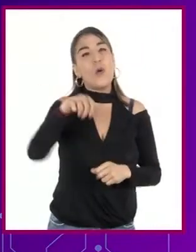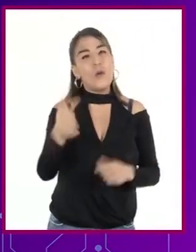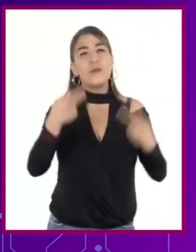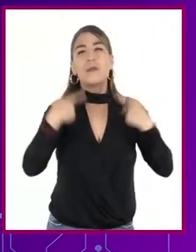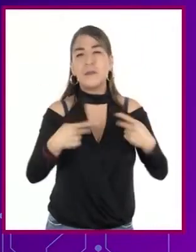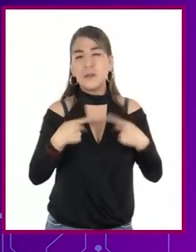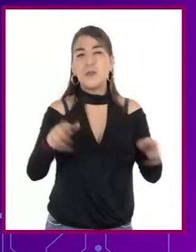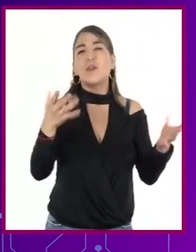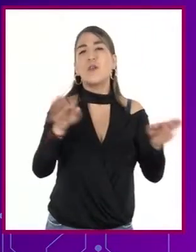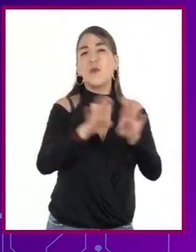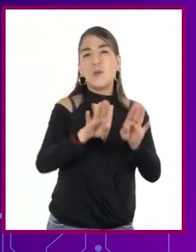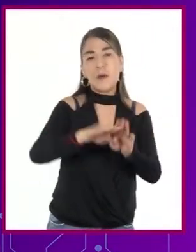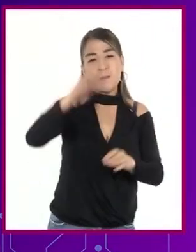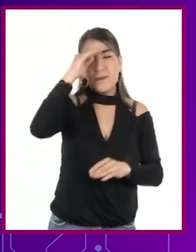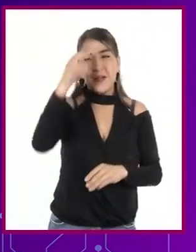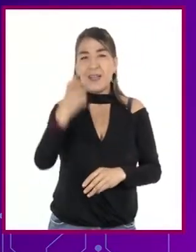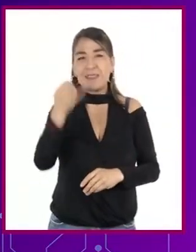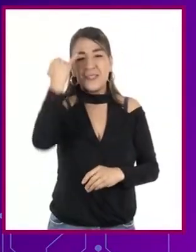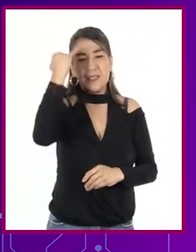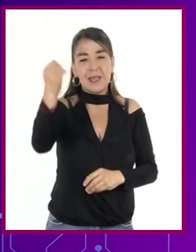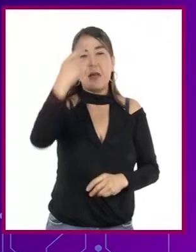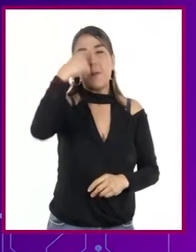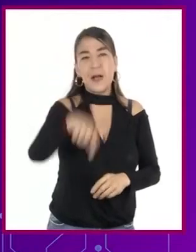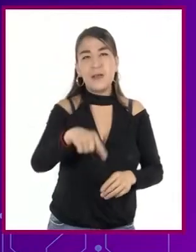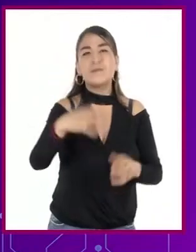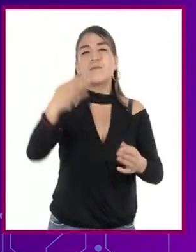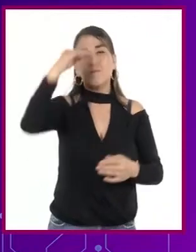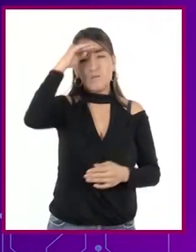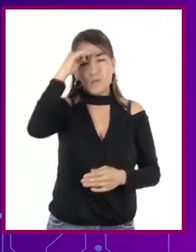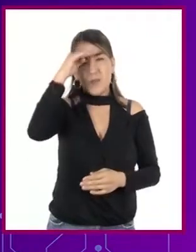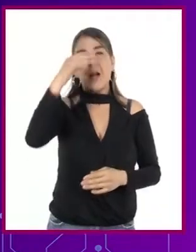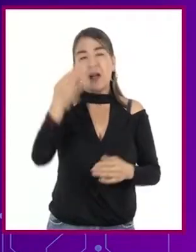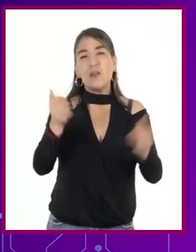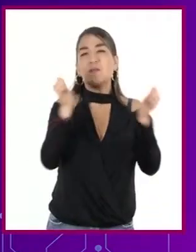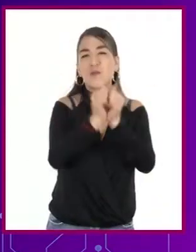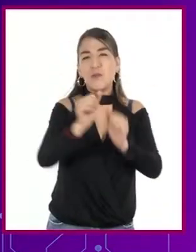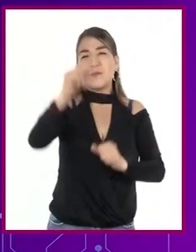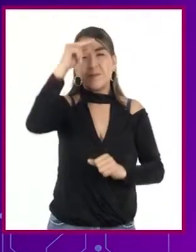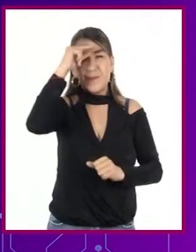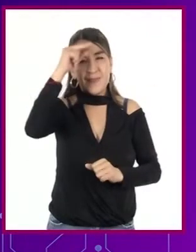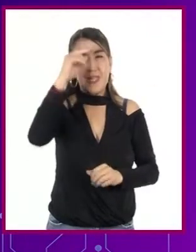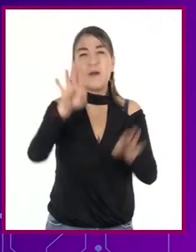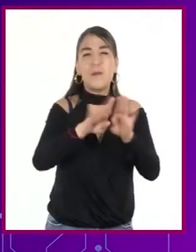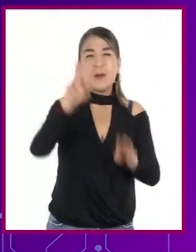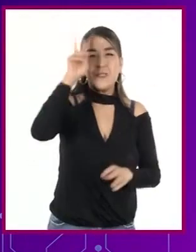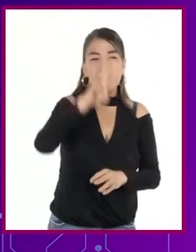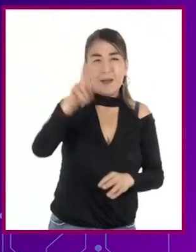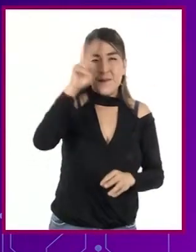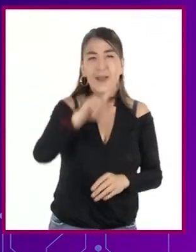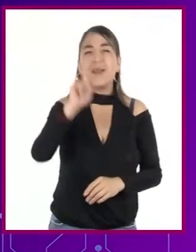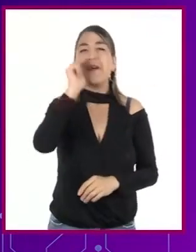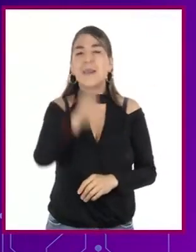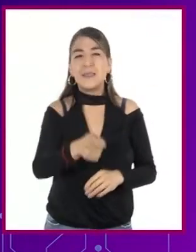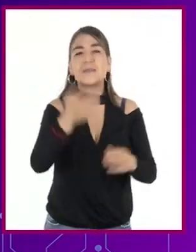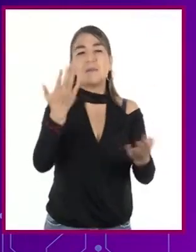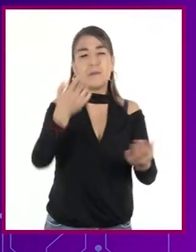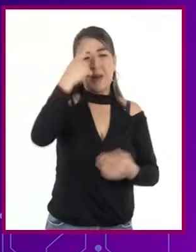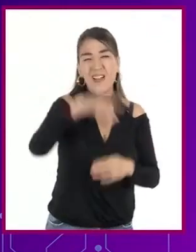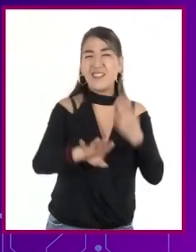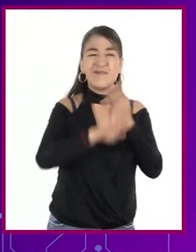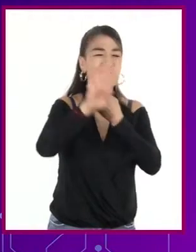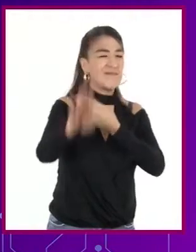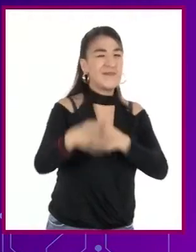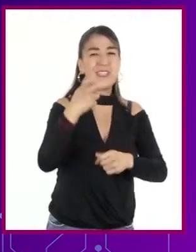han retomado estas ideas para actuar con inteligencia y sabiduría y resolver grandes conflictos apartándose